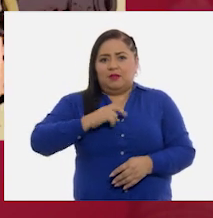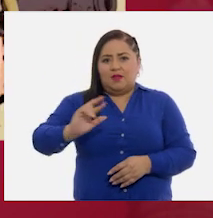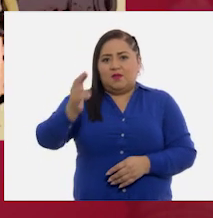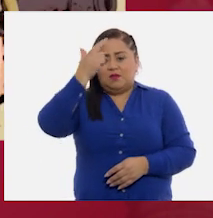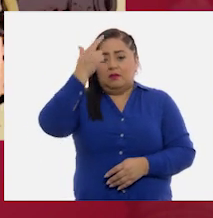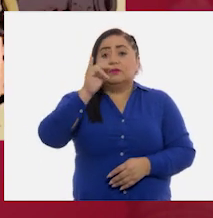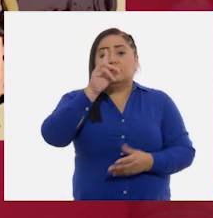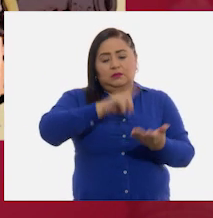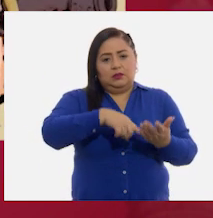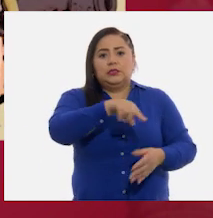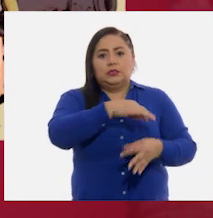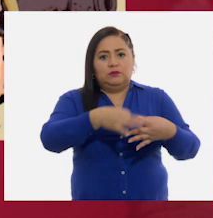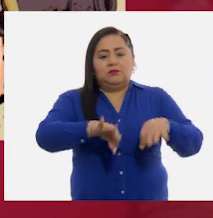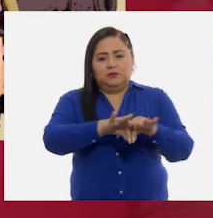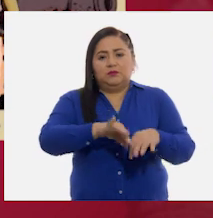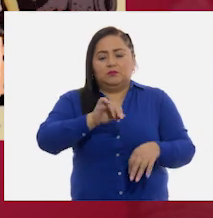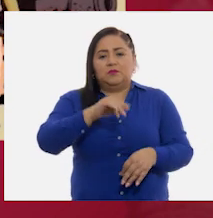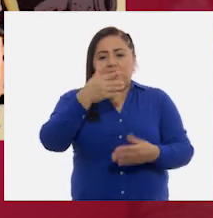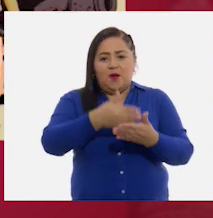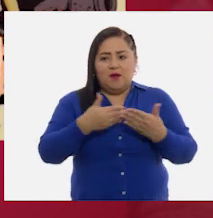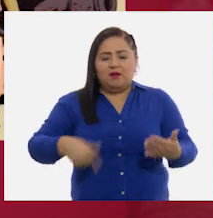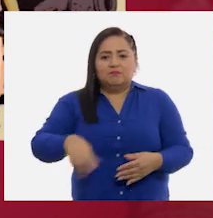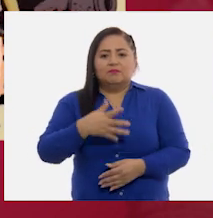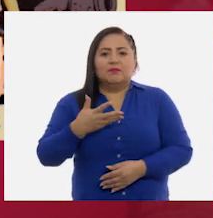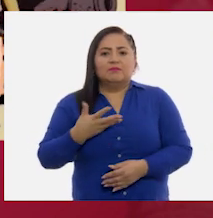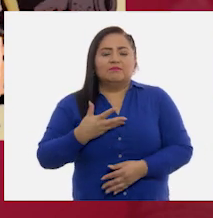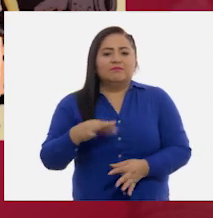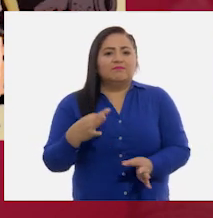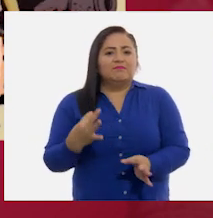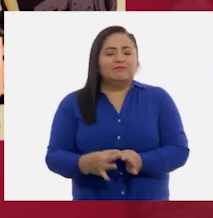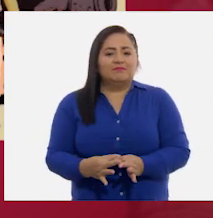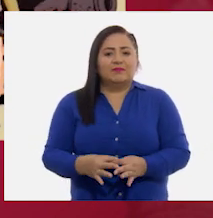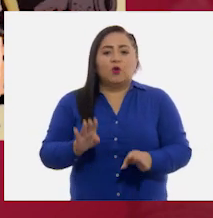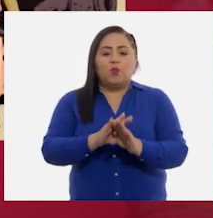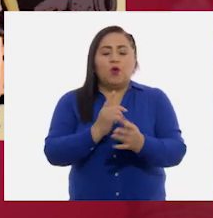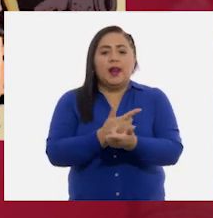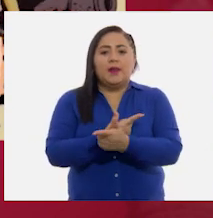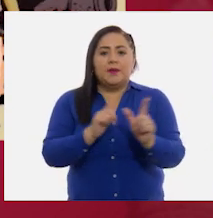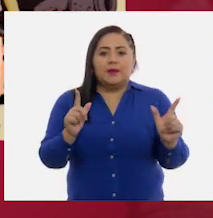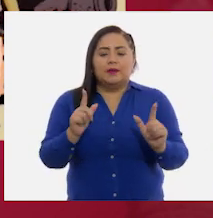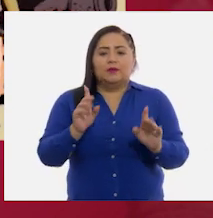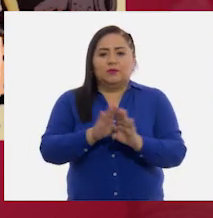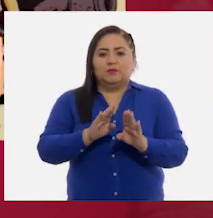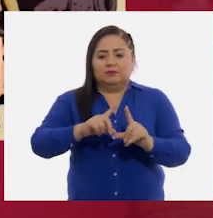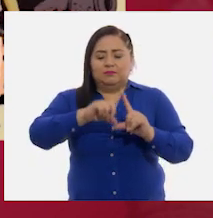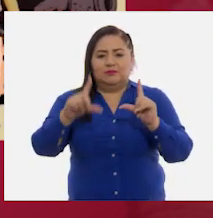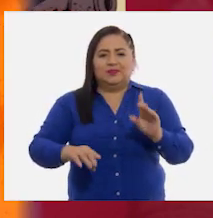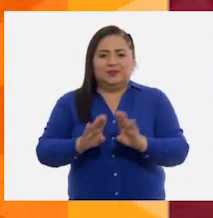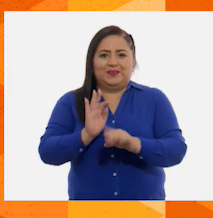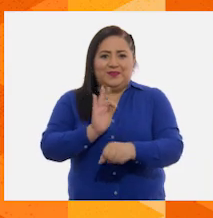fueron fundamentales para lograr lo que ahora tenemos: la libertad de nuestra nación.